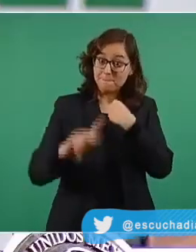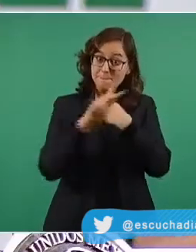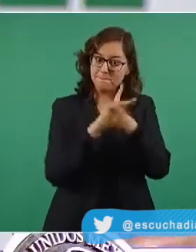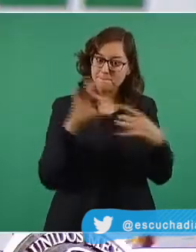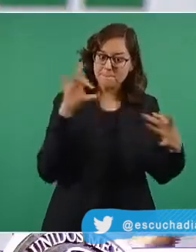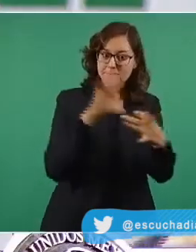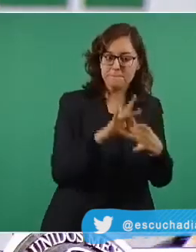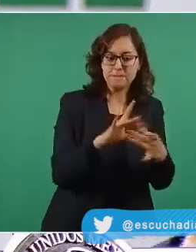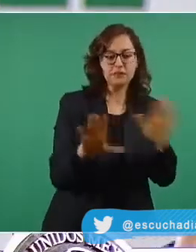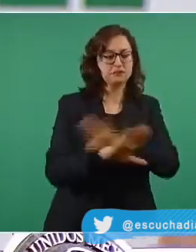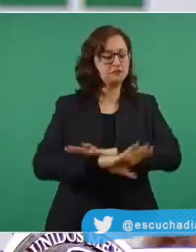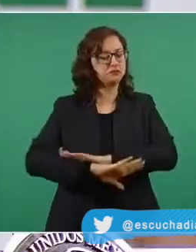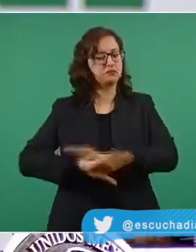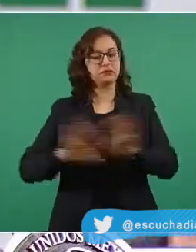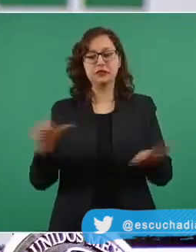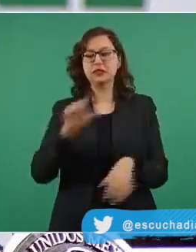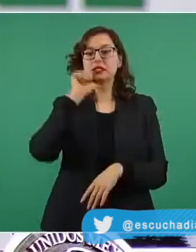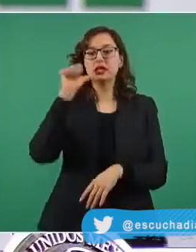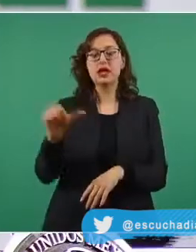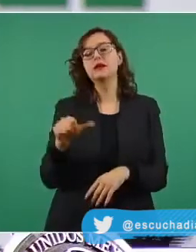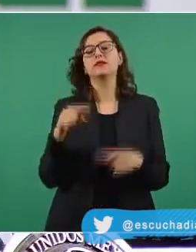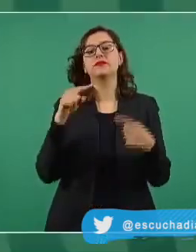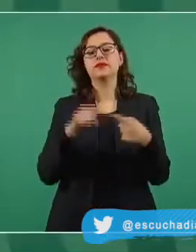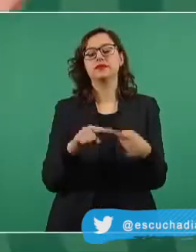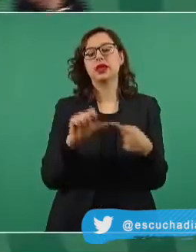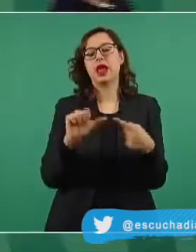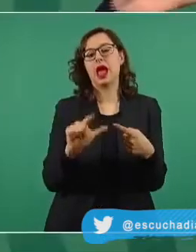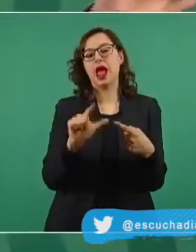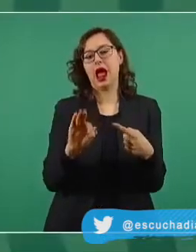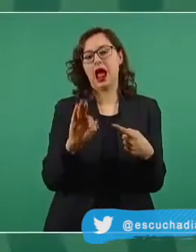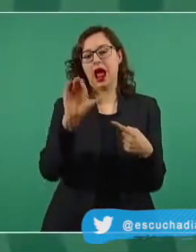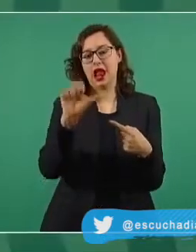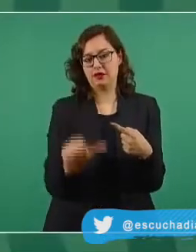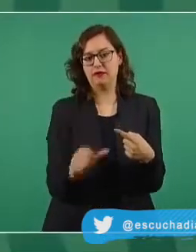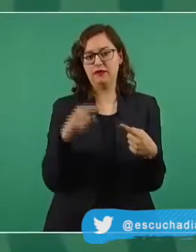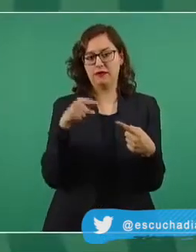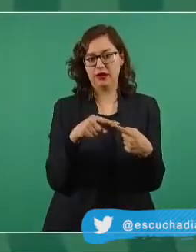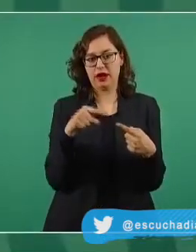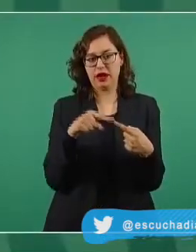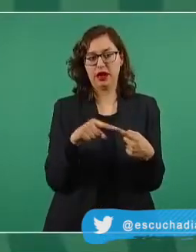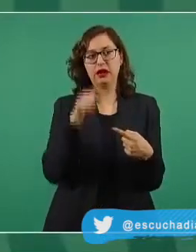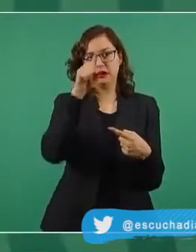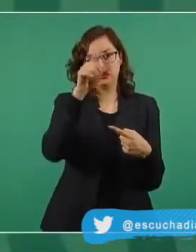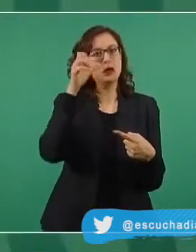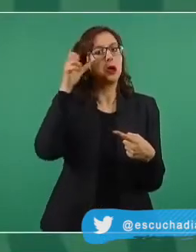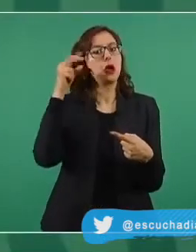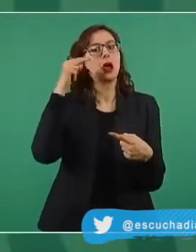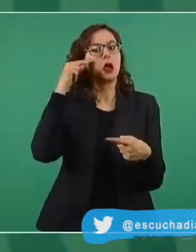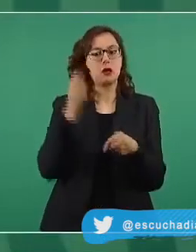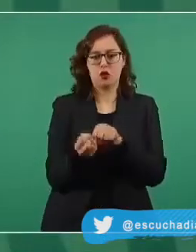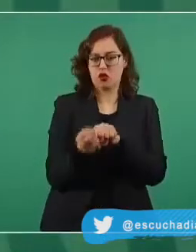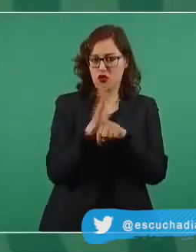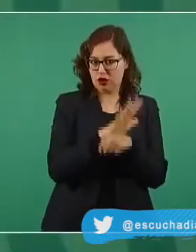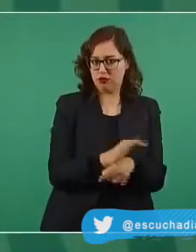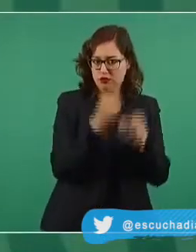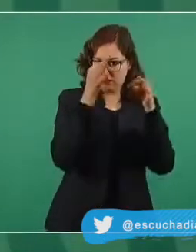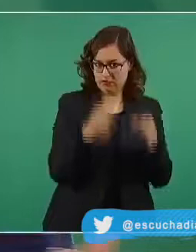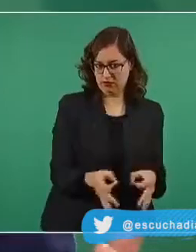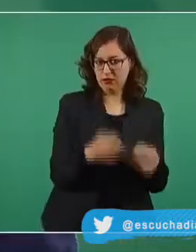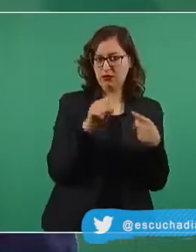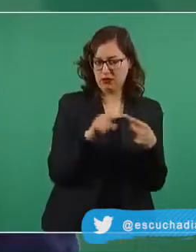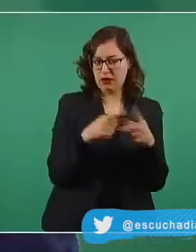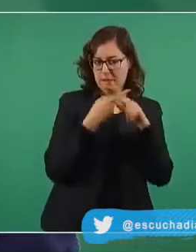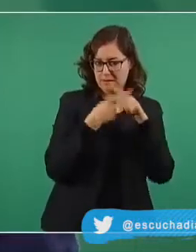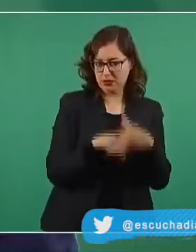No olvides el uso correcto del cubrebocas, realizar el lavado frecuente de manos con agua y jabón, guardar la sana